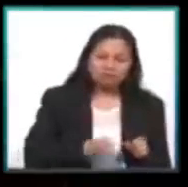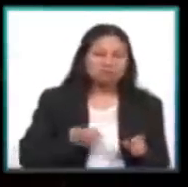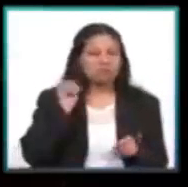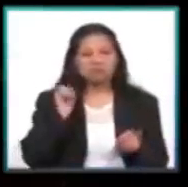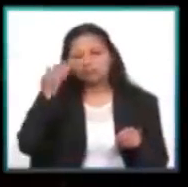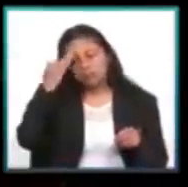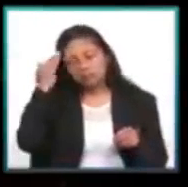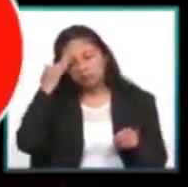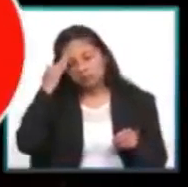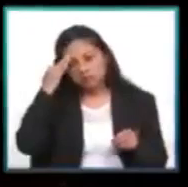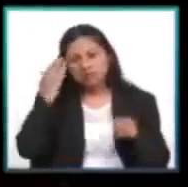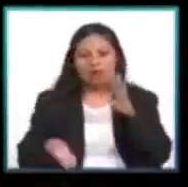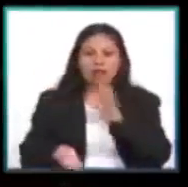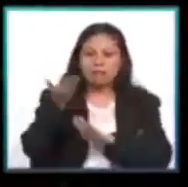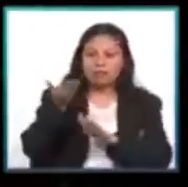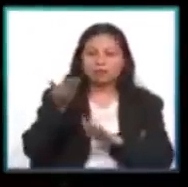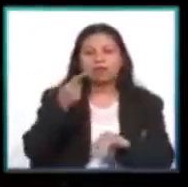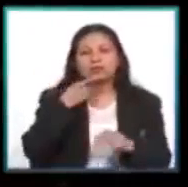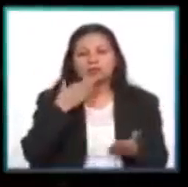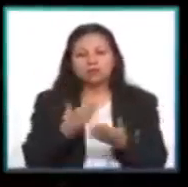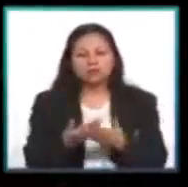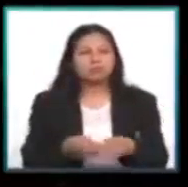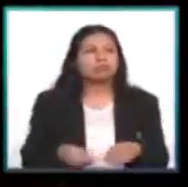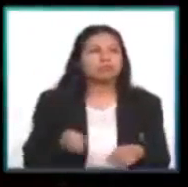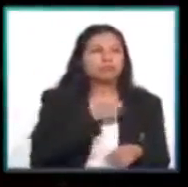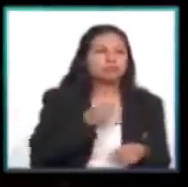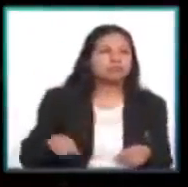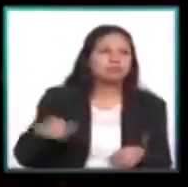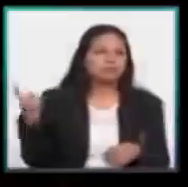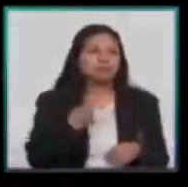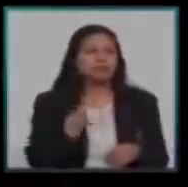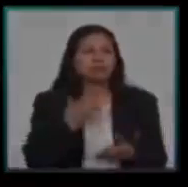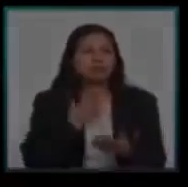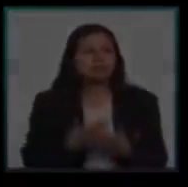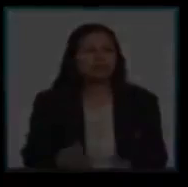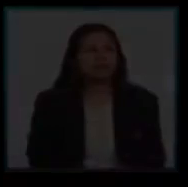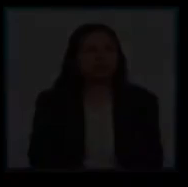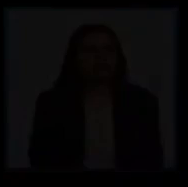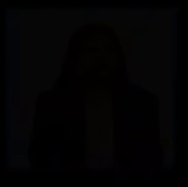no pensar en las mayorías. Muchas gracias, señor presidente, honorable pleno.